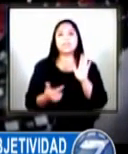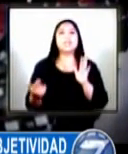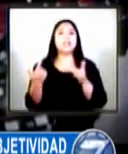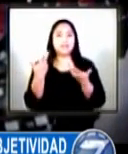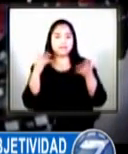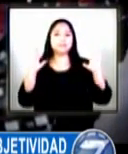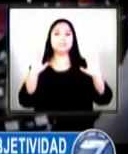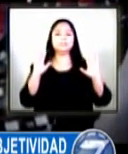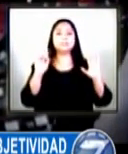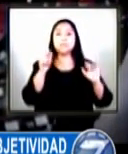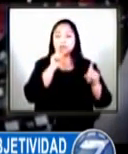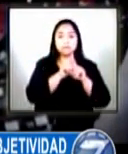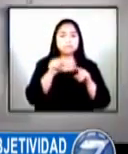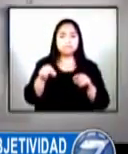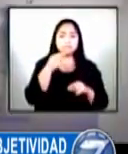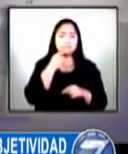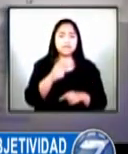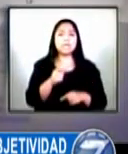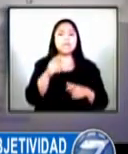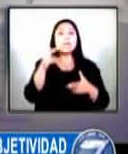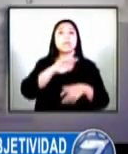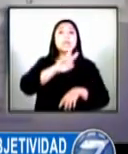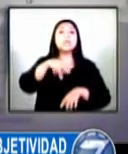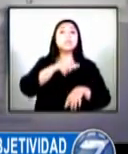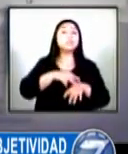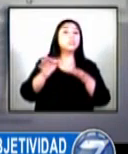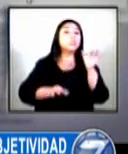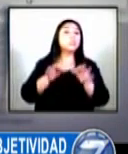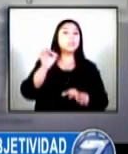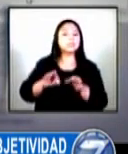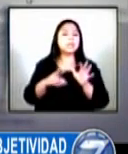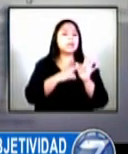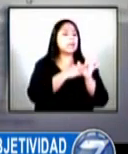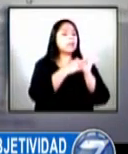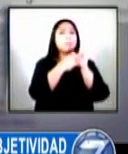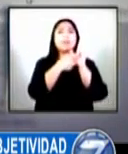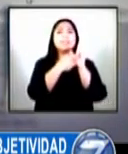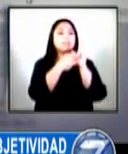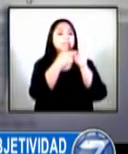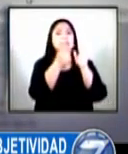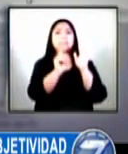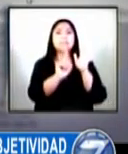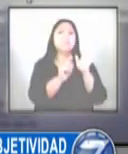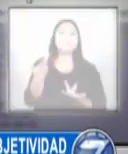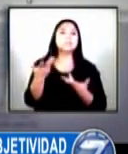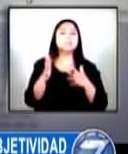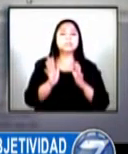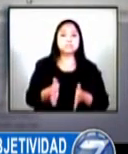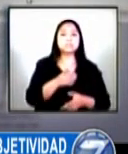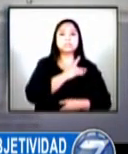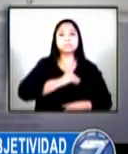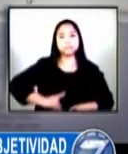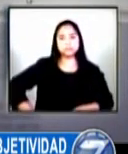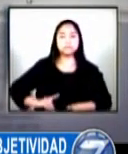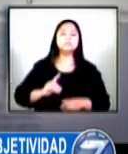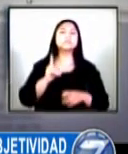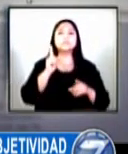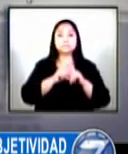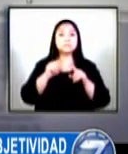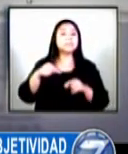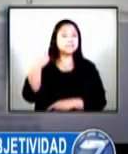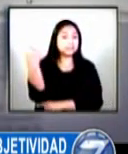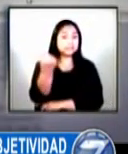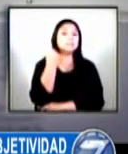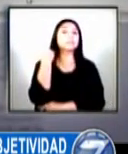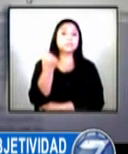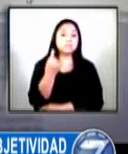lugar, la naturaleza jurídica de una recomendación no es la de ser vinculante. Es preciso